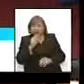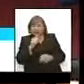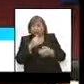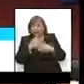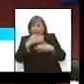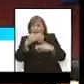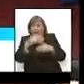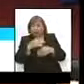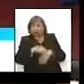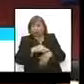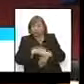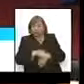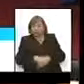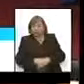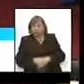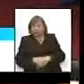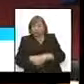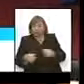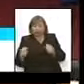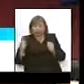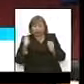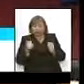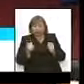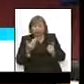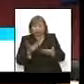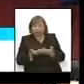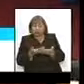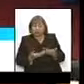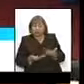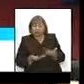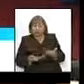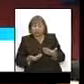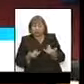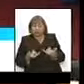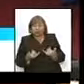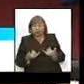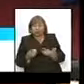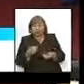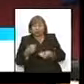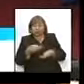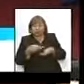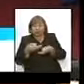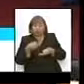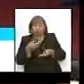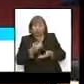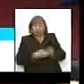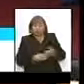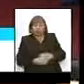plazo. Con los poderes actualmente vigentes en el Perú, desde el punto de vista del poder económico.